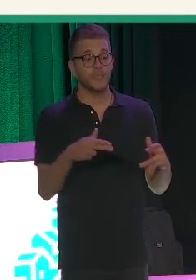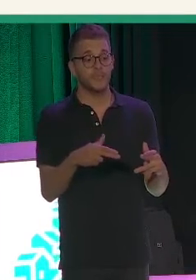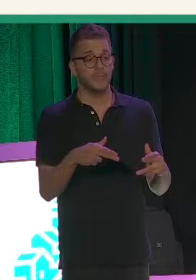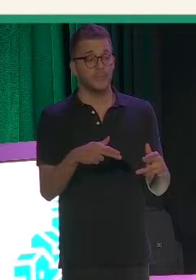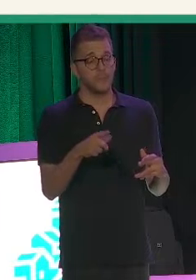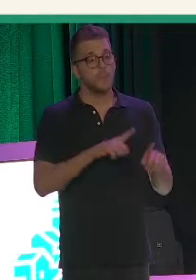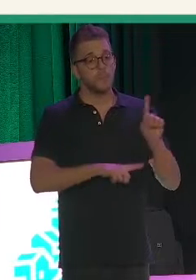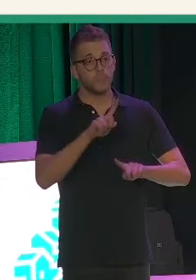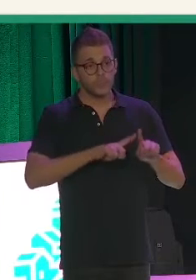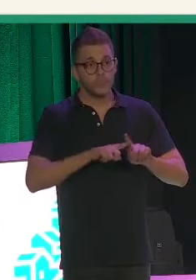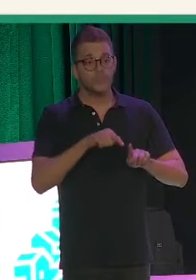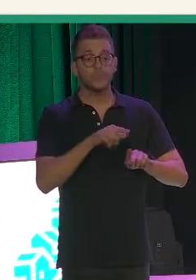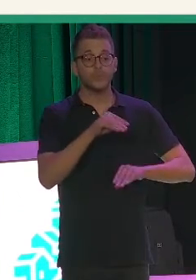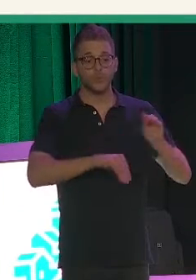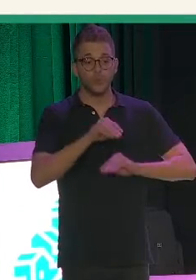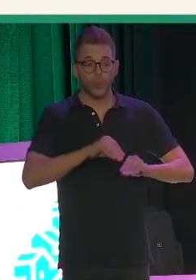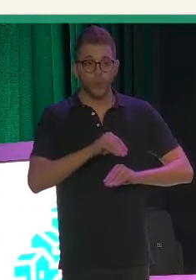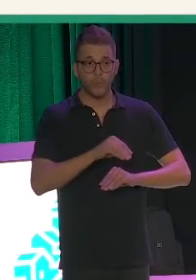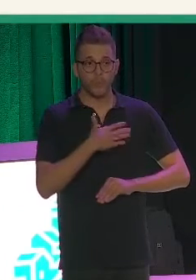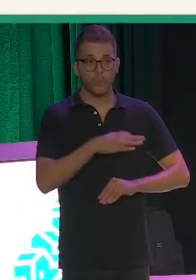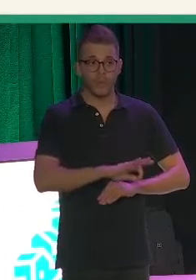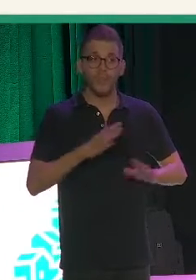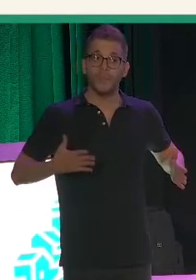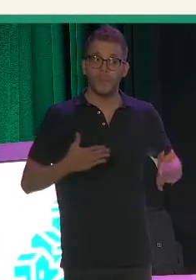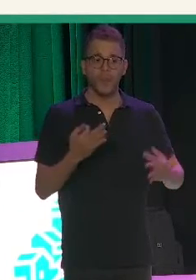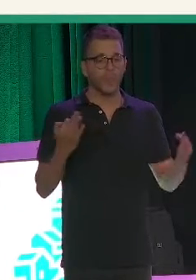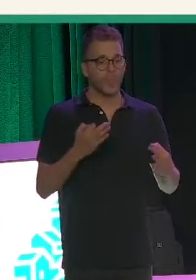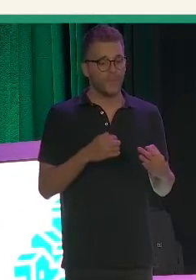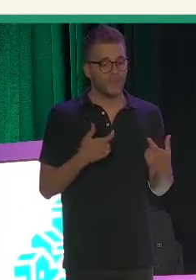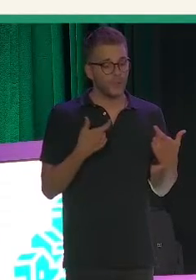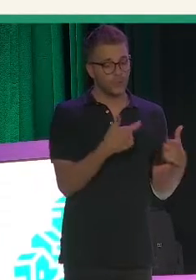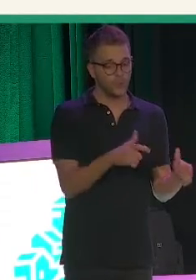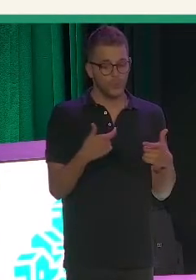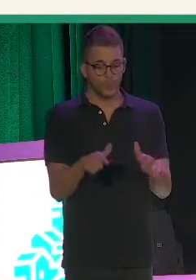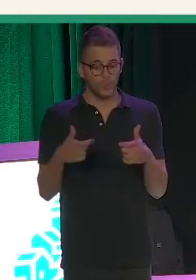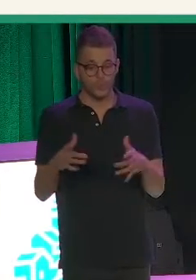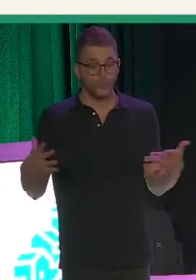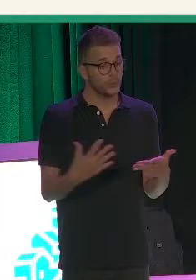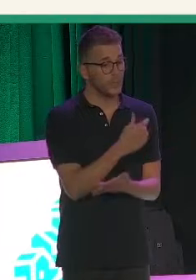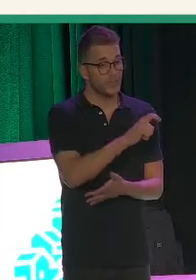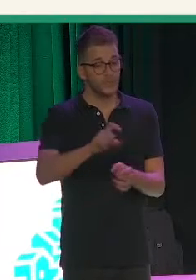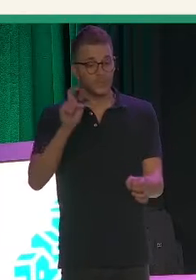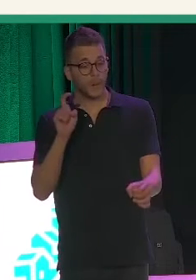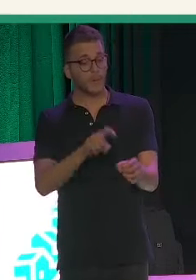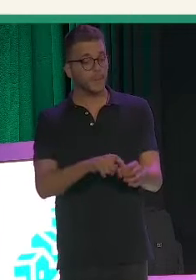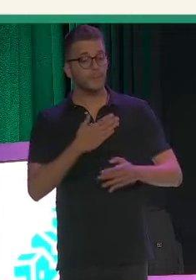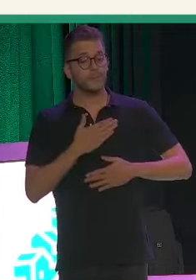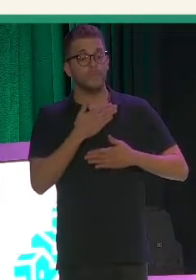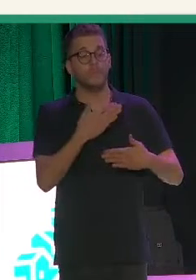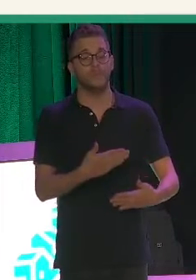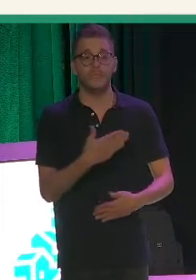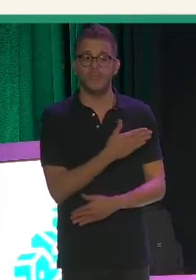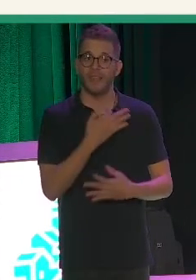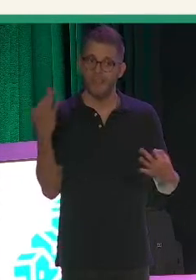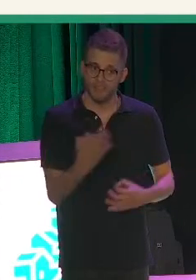firme en todas las partes implicadas y en todos aquellos que participamos y queremos solucionar este